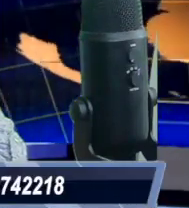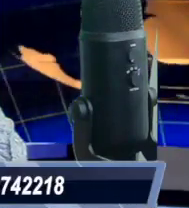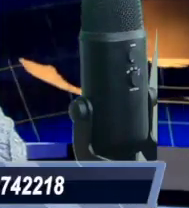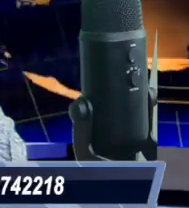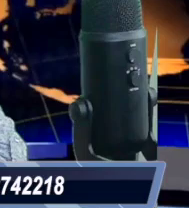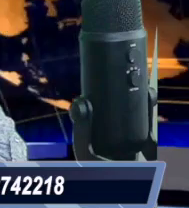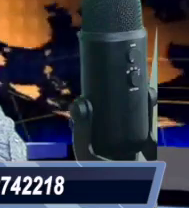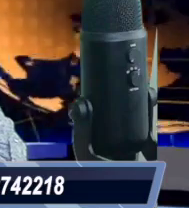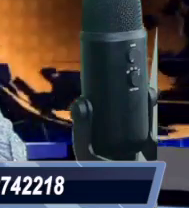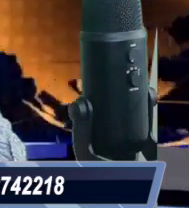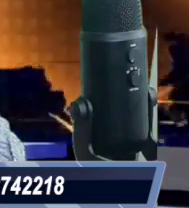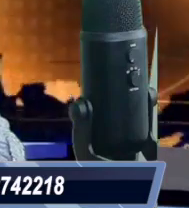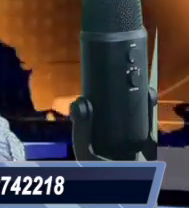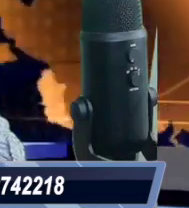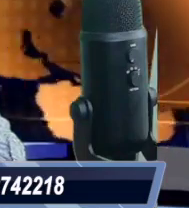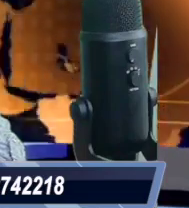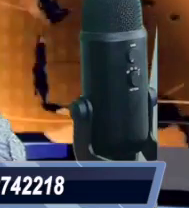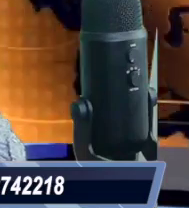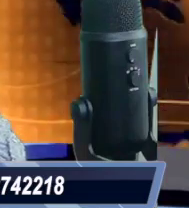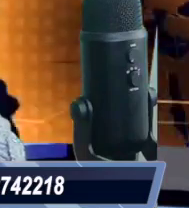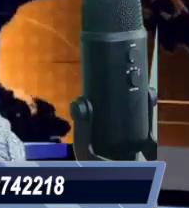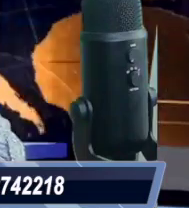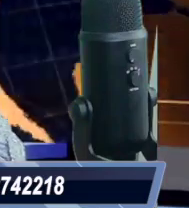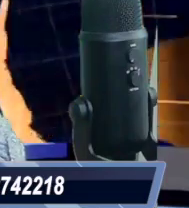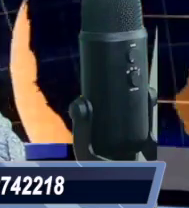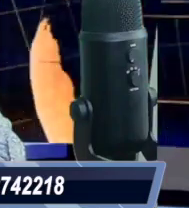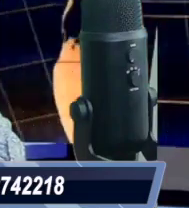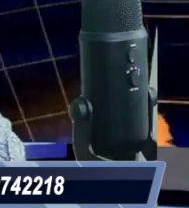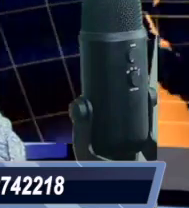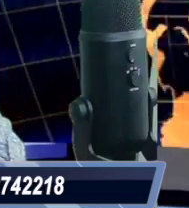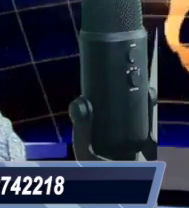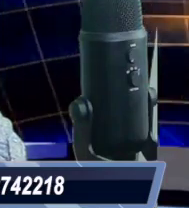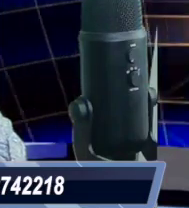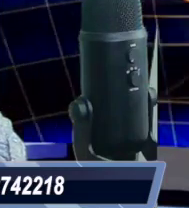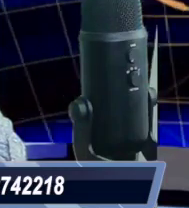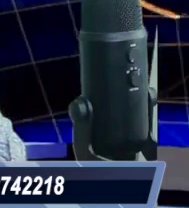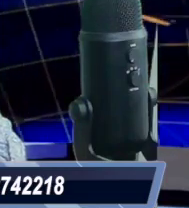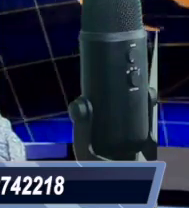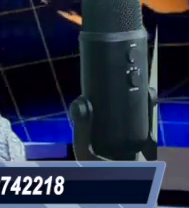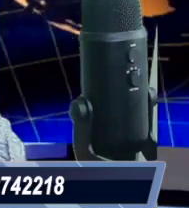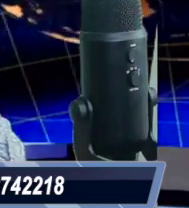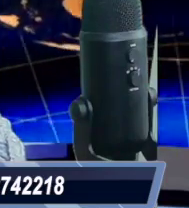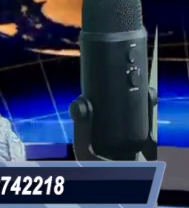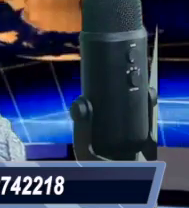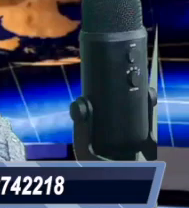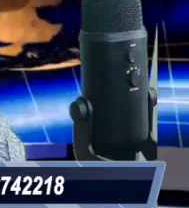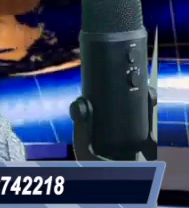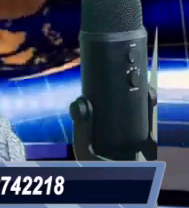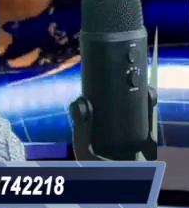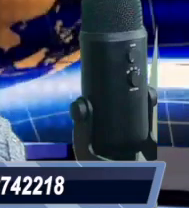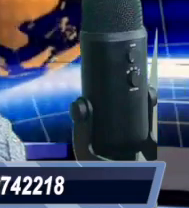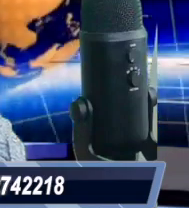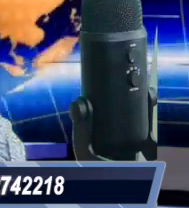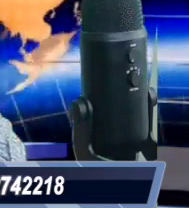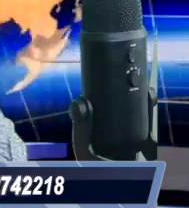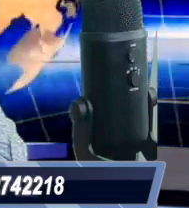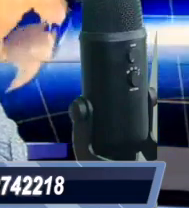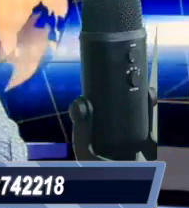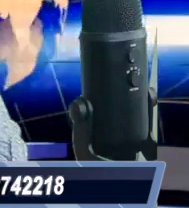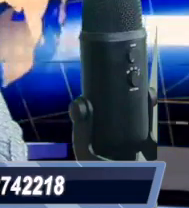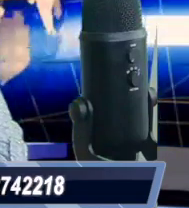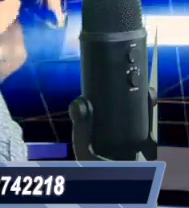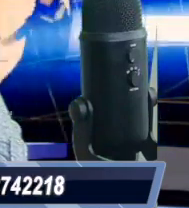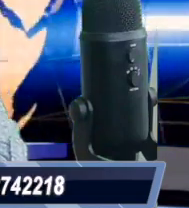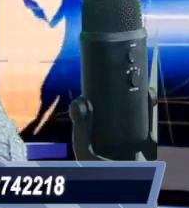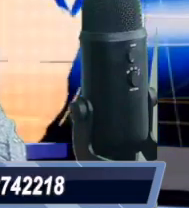Y ya por último, recordarles que en pantalla está apareciendo nuestro teléfono para que nos contacten a través de WhatsApp y Telegram y nos hagan llegar